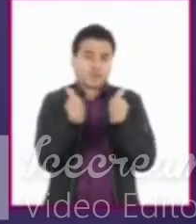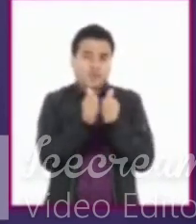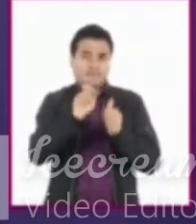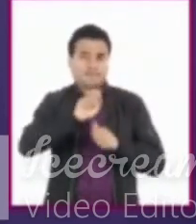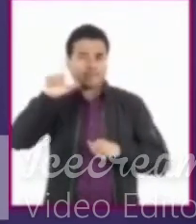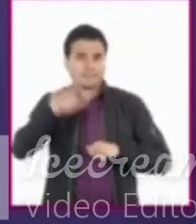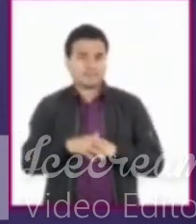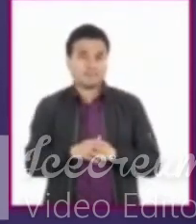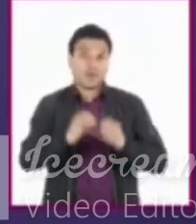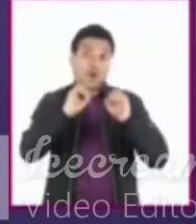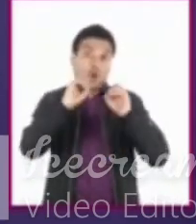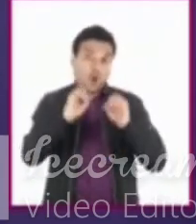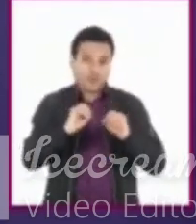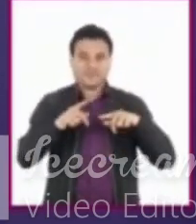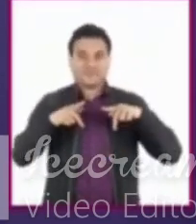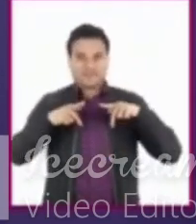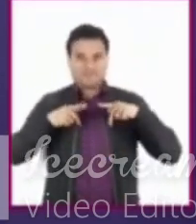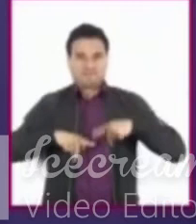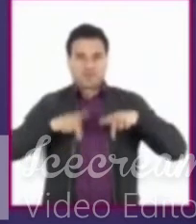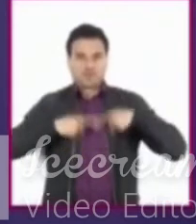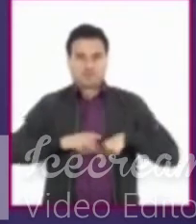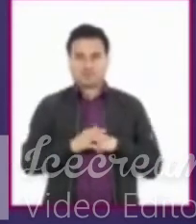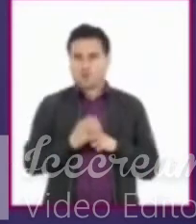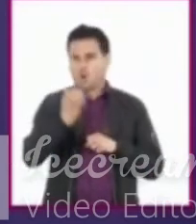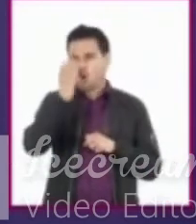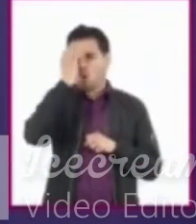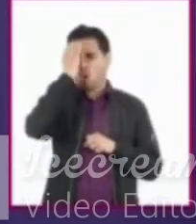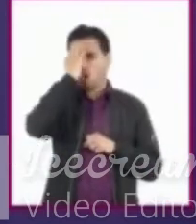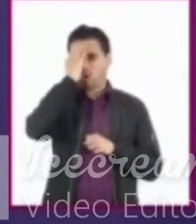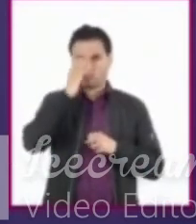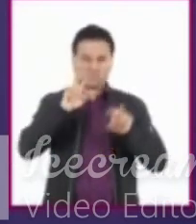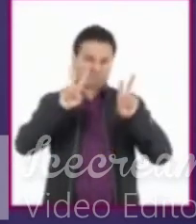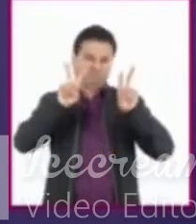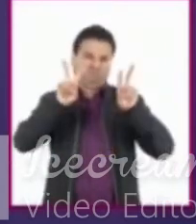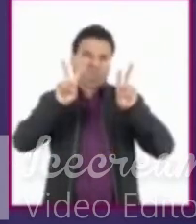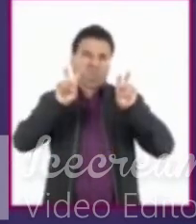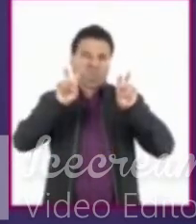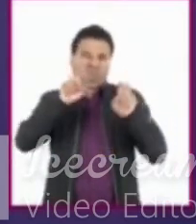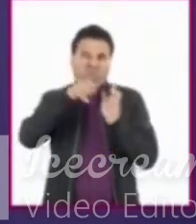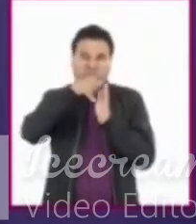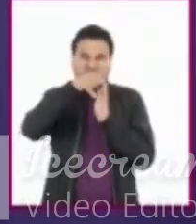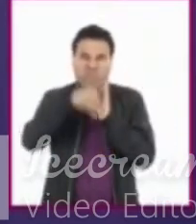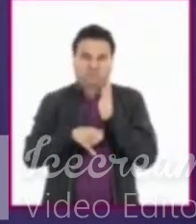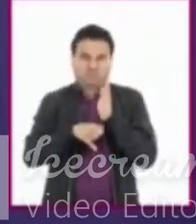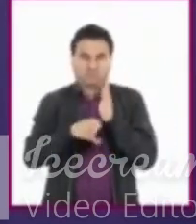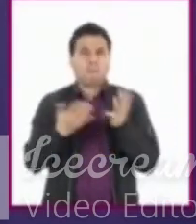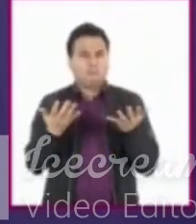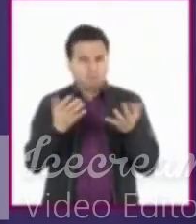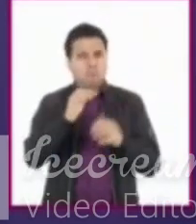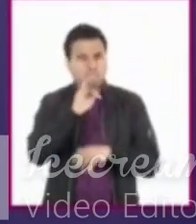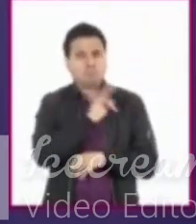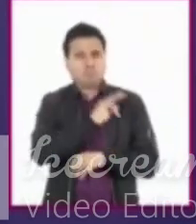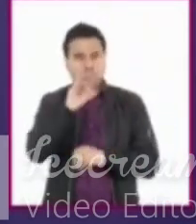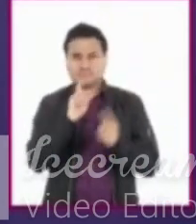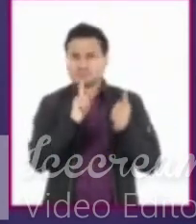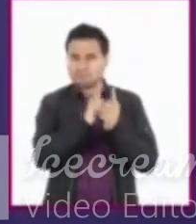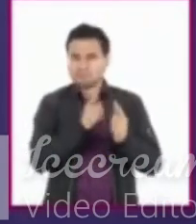o bien personas que tengan conocimientos amplios del tema que nos interesa